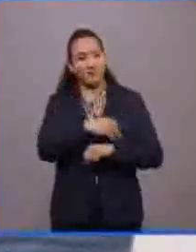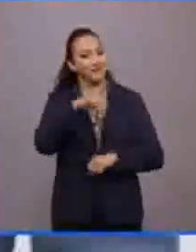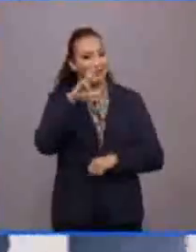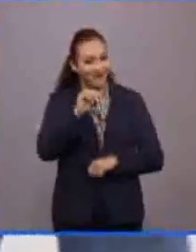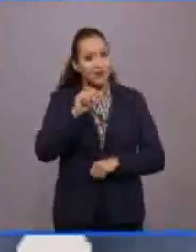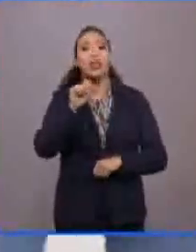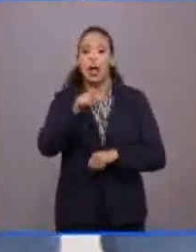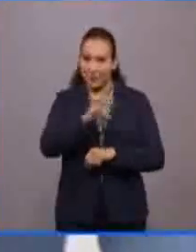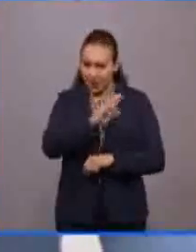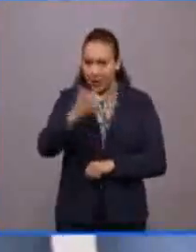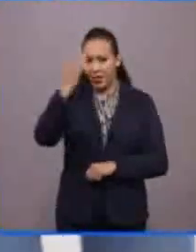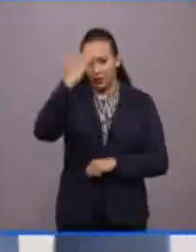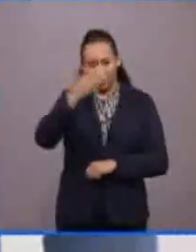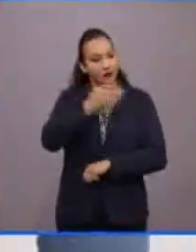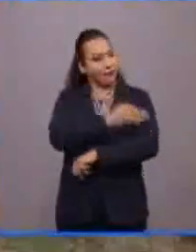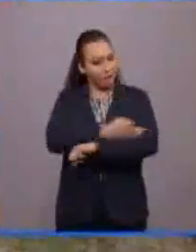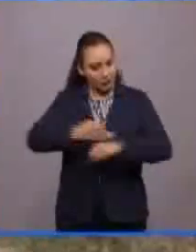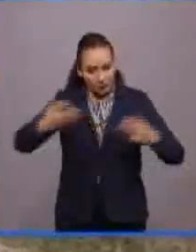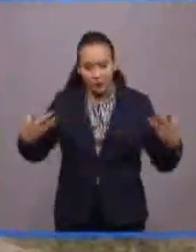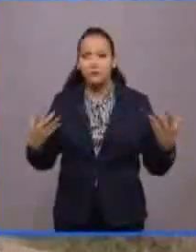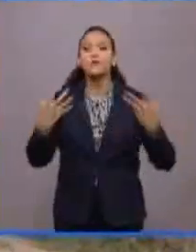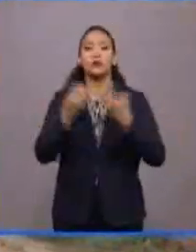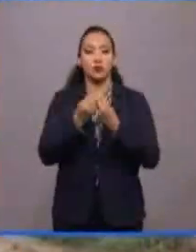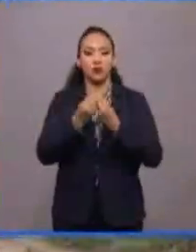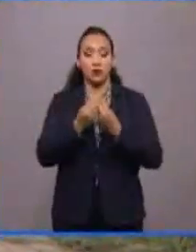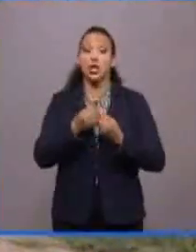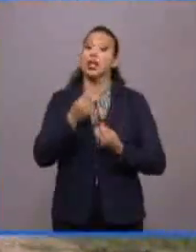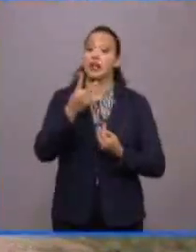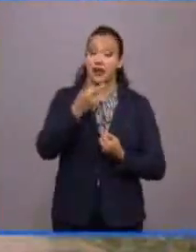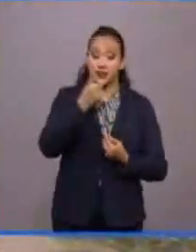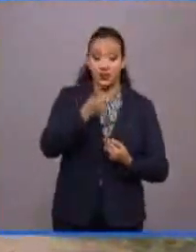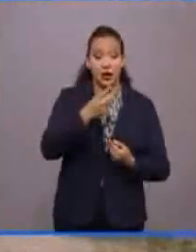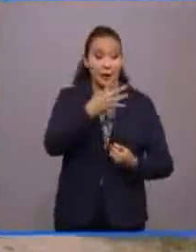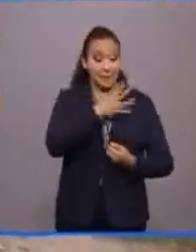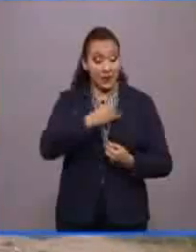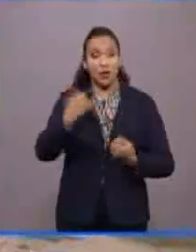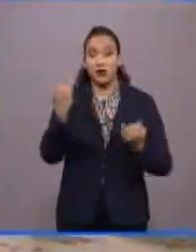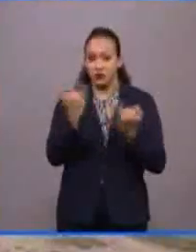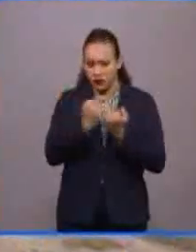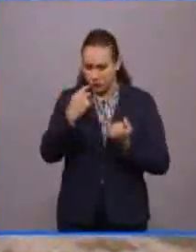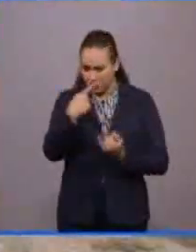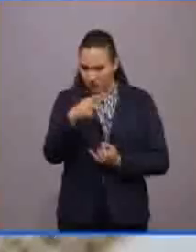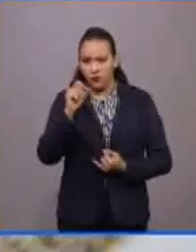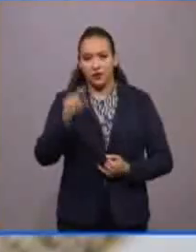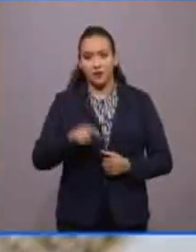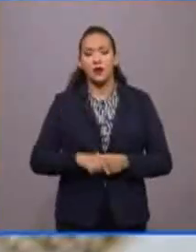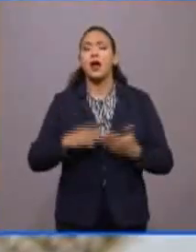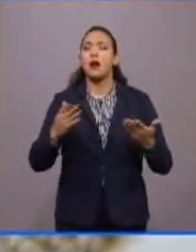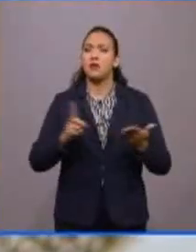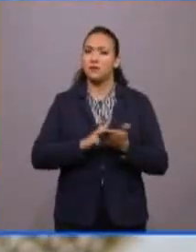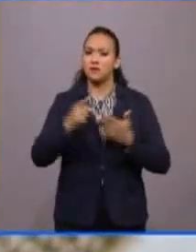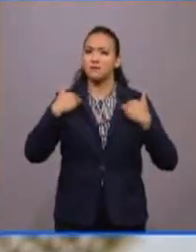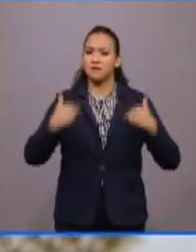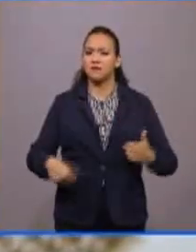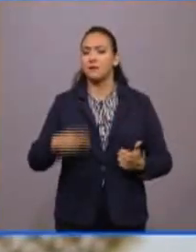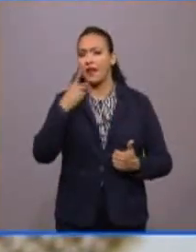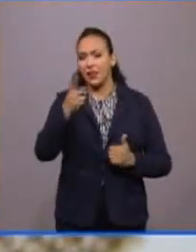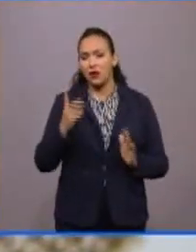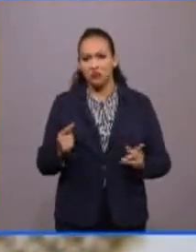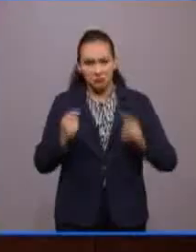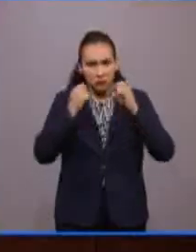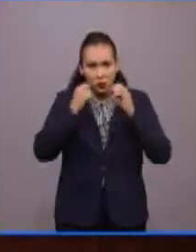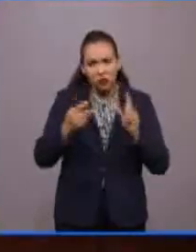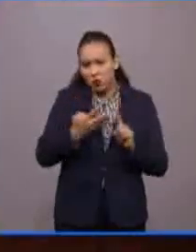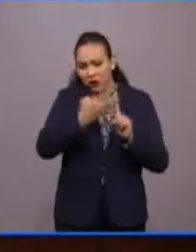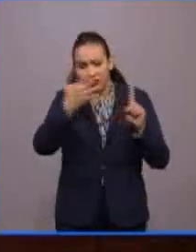sus hijos, hijas e hijes a la filiación jurídica. Por otra parte, la Corte Interamericana de Derechos Humanos sostuvo que la orientación sexual